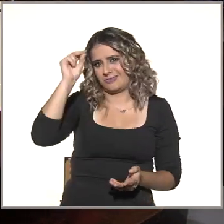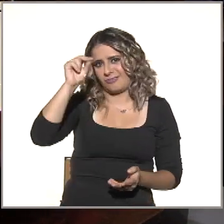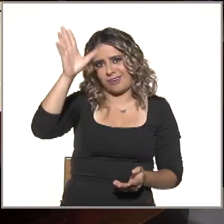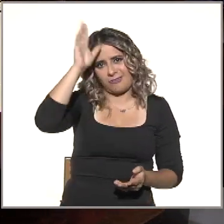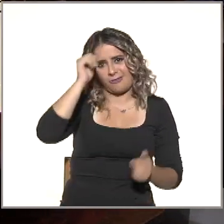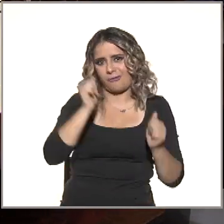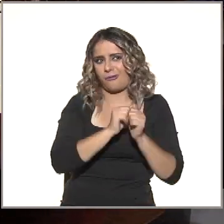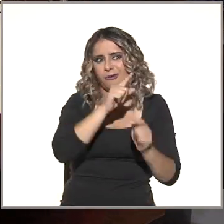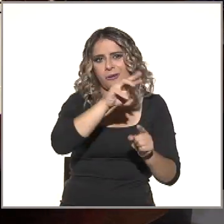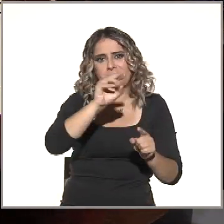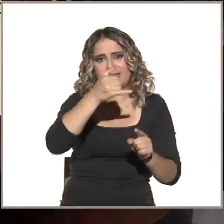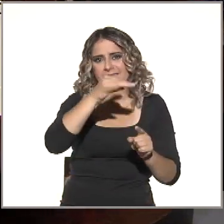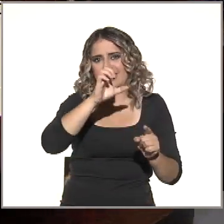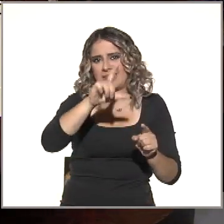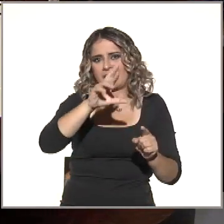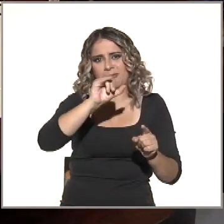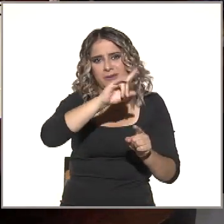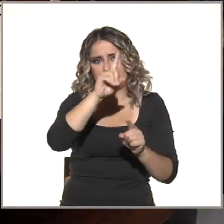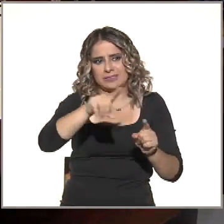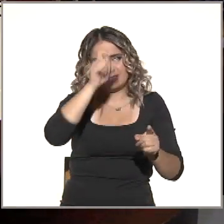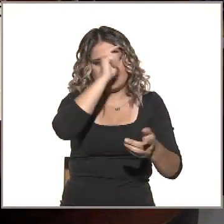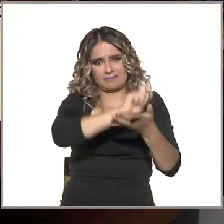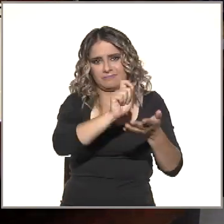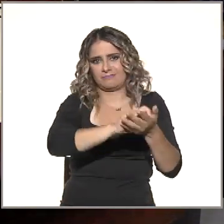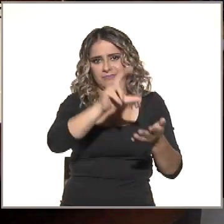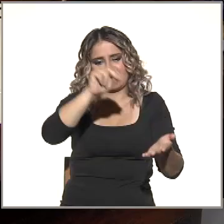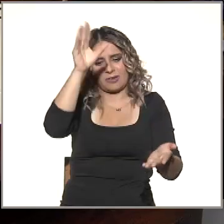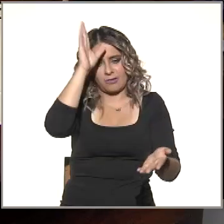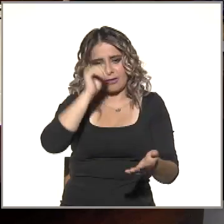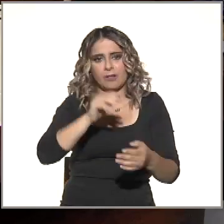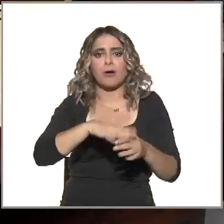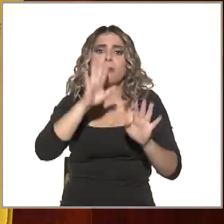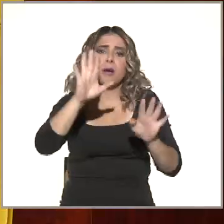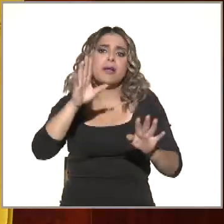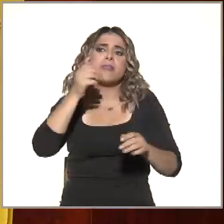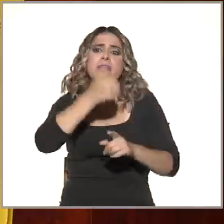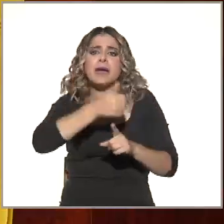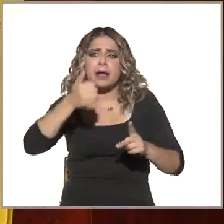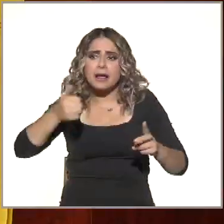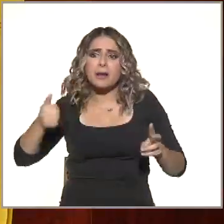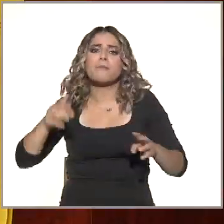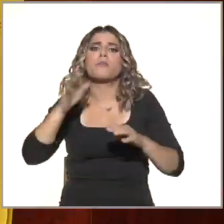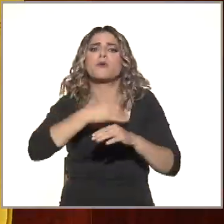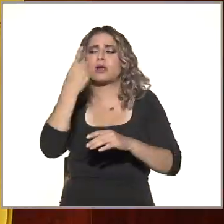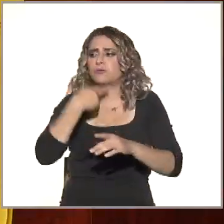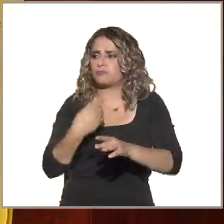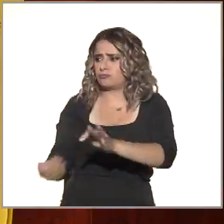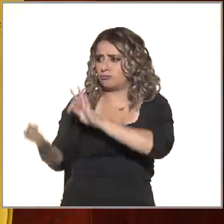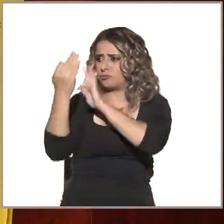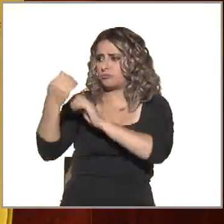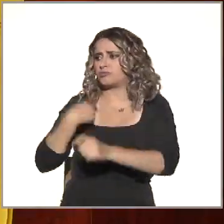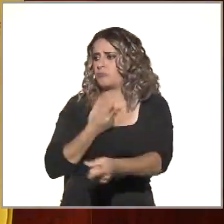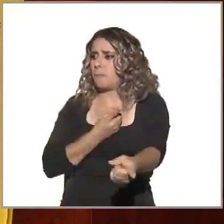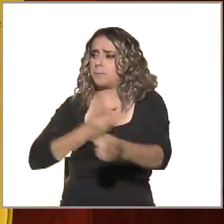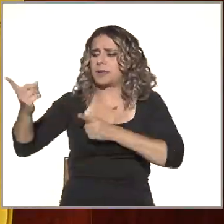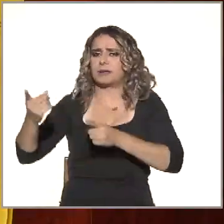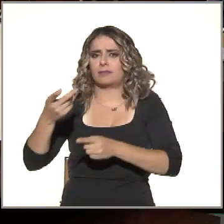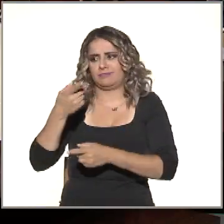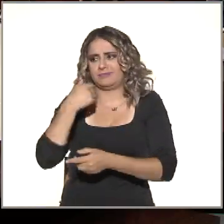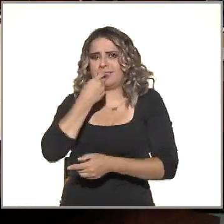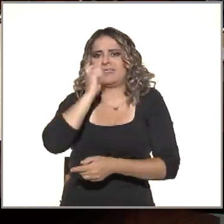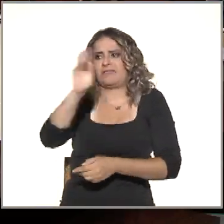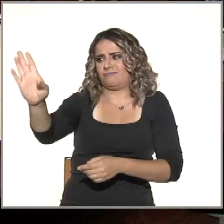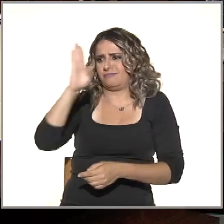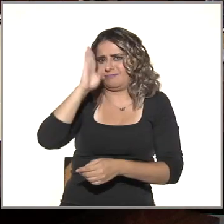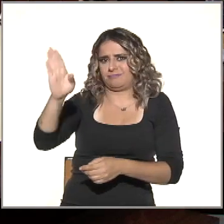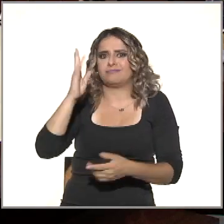Ruiz todo lo que hablamos, pues tiene una connotación personal, porque me lo estás diciendo tú, porque tú me importas. Claro. Y si me estás diciendo